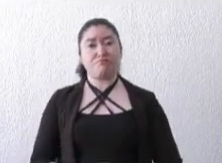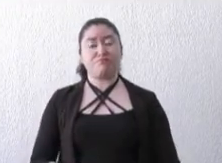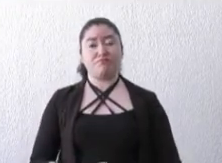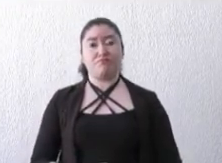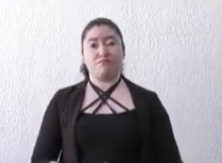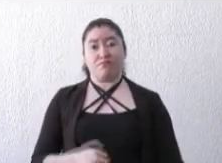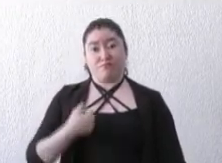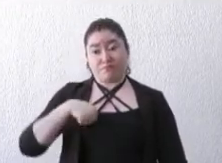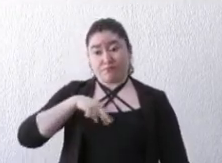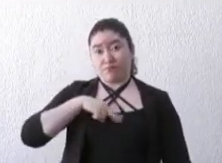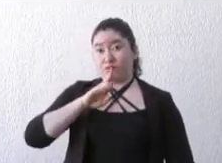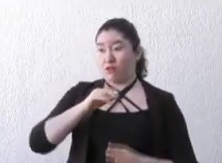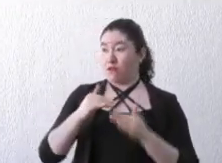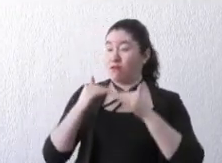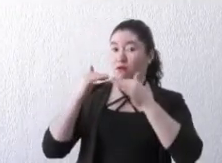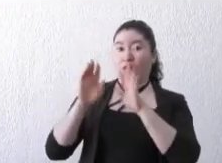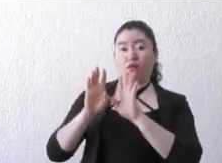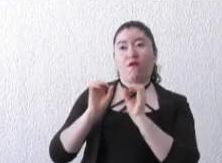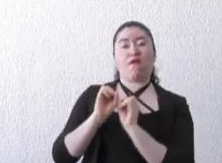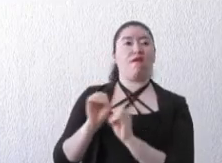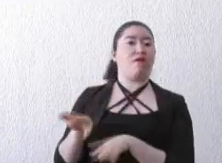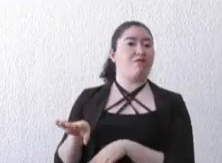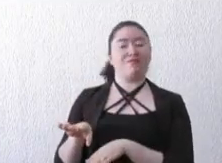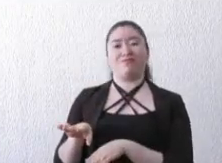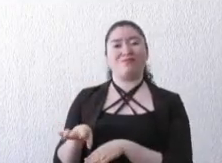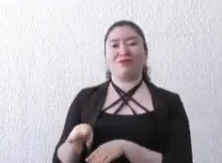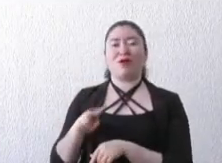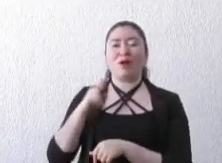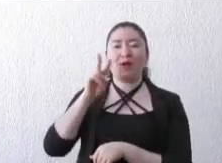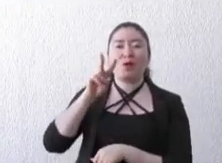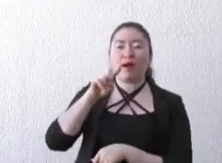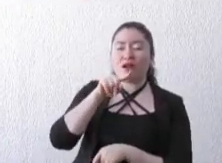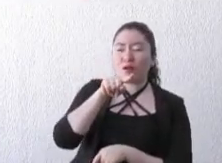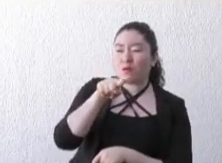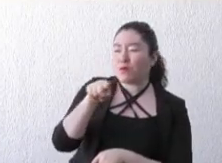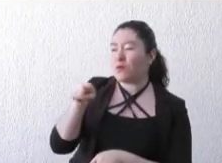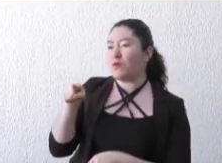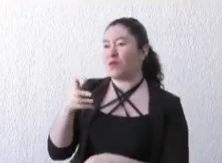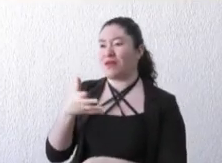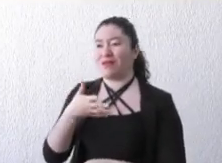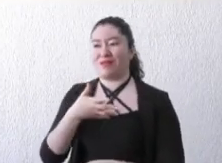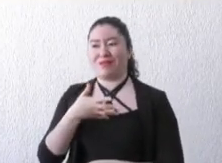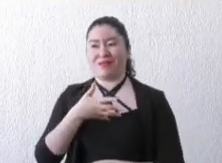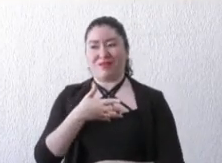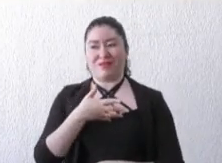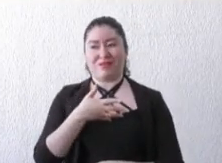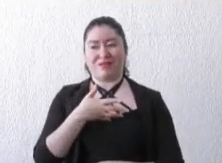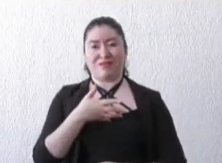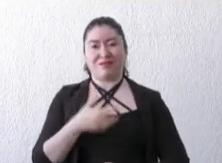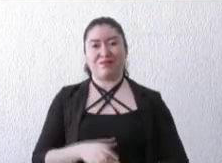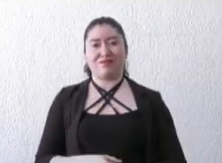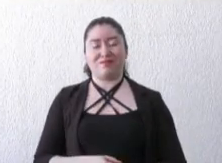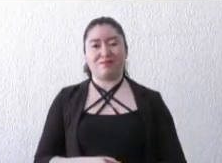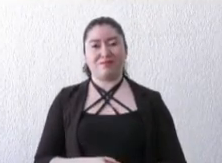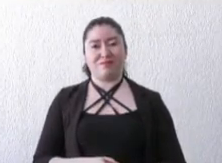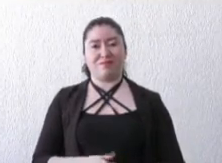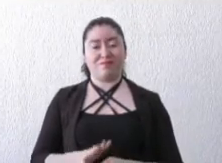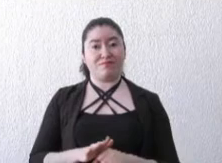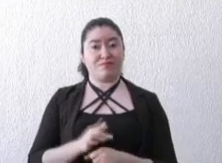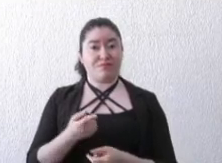no podíamos desaprovechar la maravillosa vista que tiene el Faro